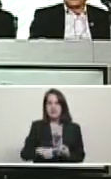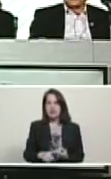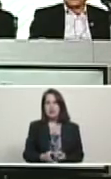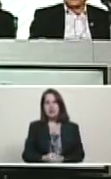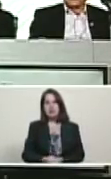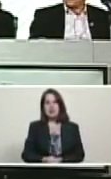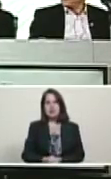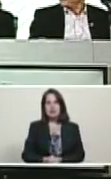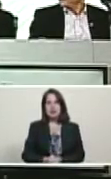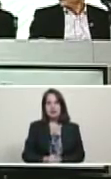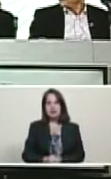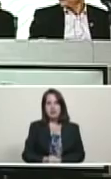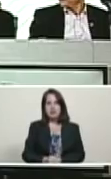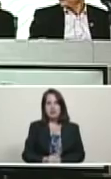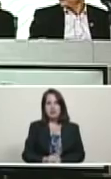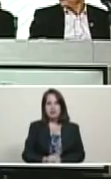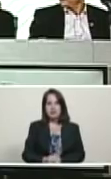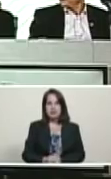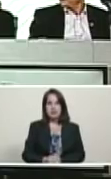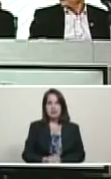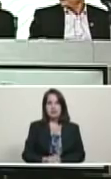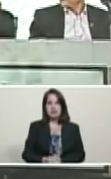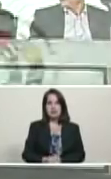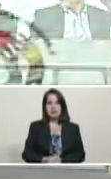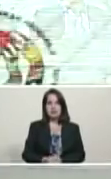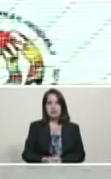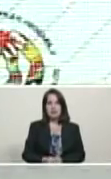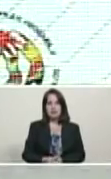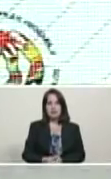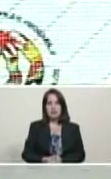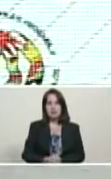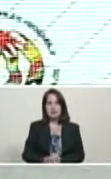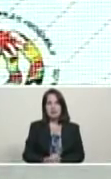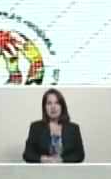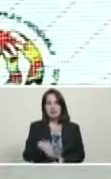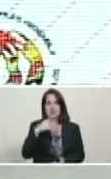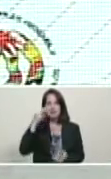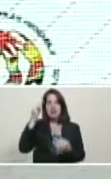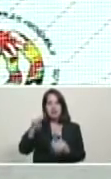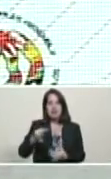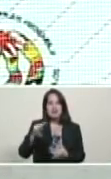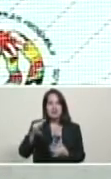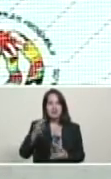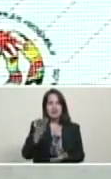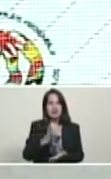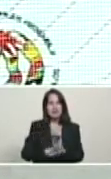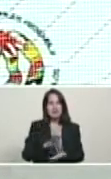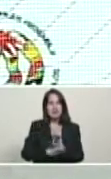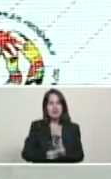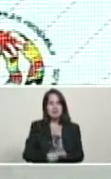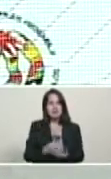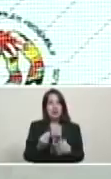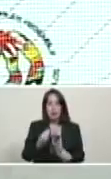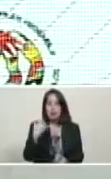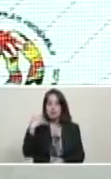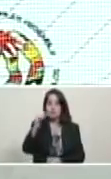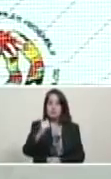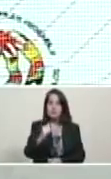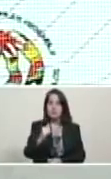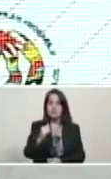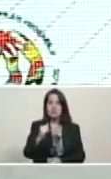es posible pero tengan la seguridad que en la profundidad de la intuición del pueblo que existe como